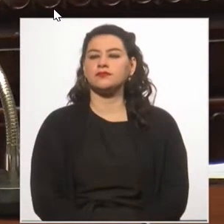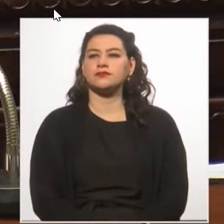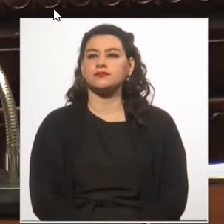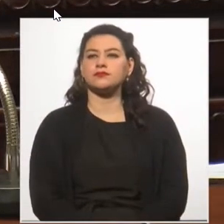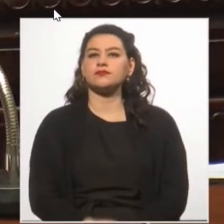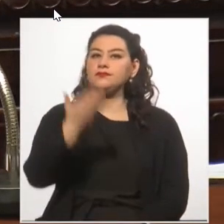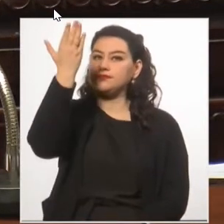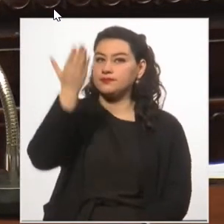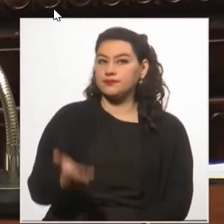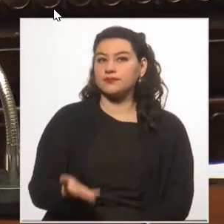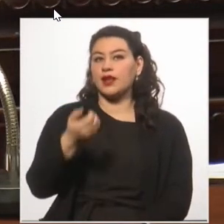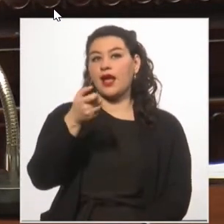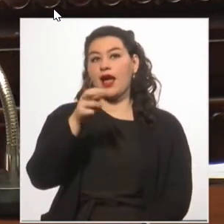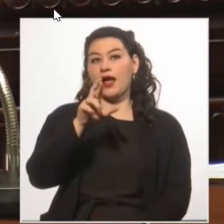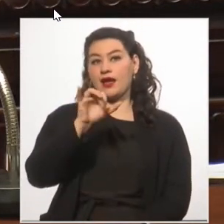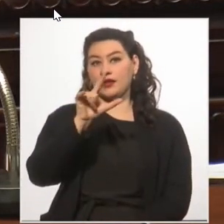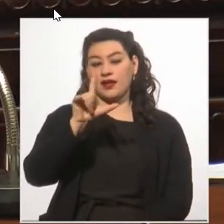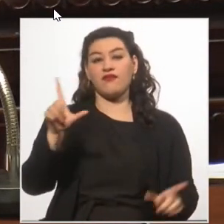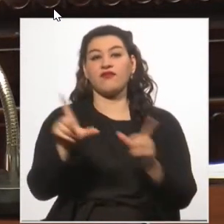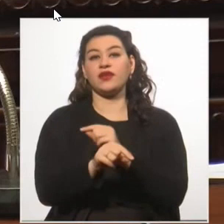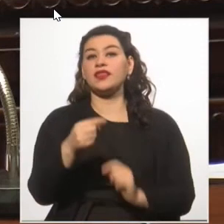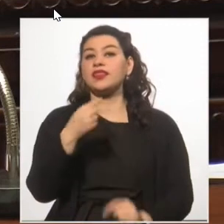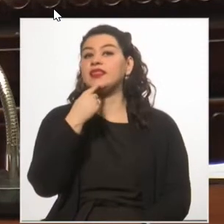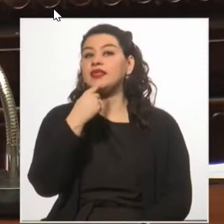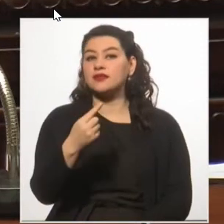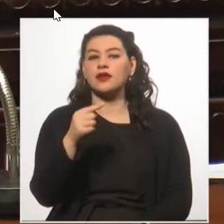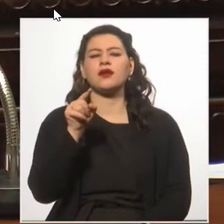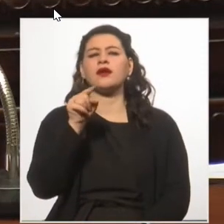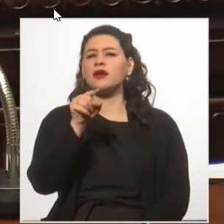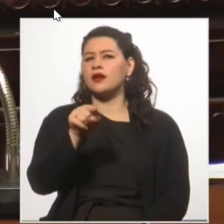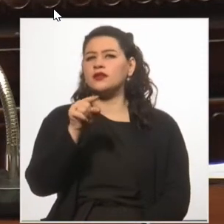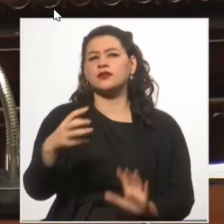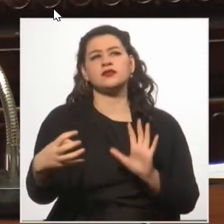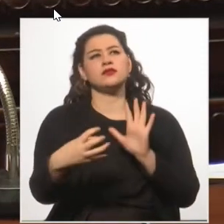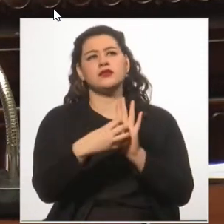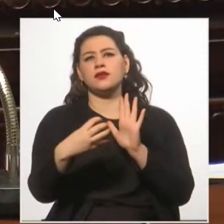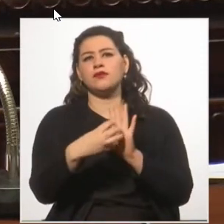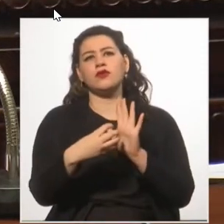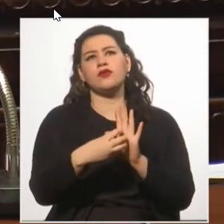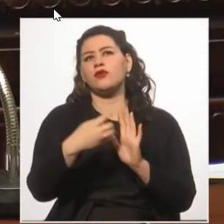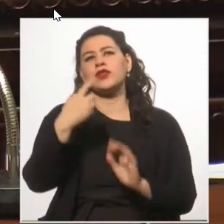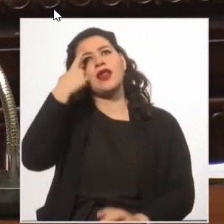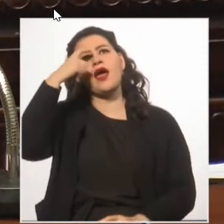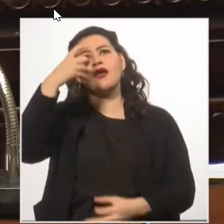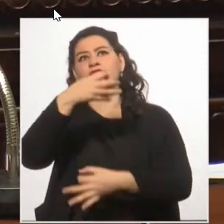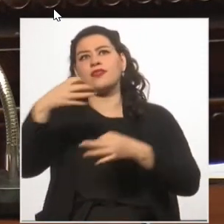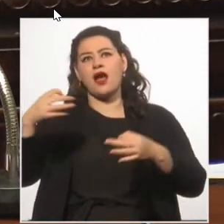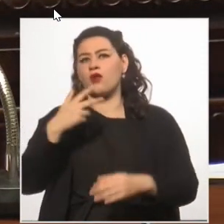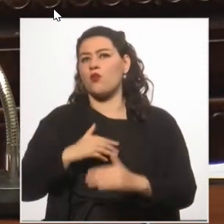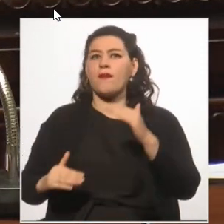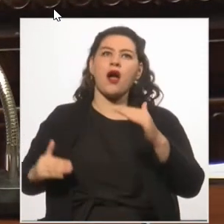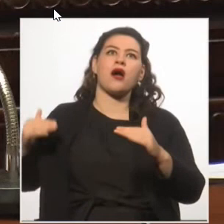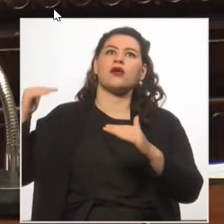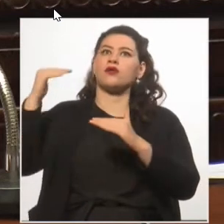La figura de Ariel, termina diciendo Próspero, es el símbolo del ideal humano, el coronamiento